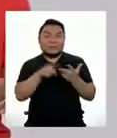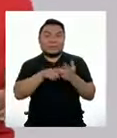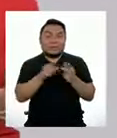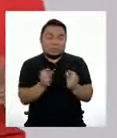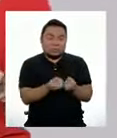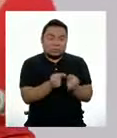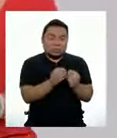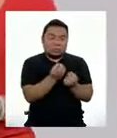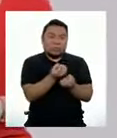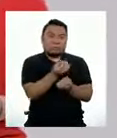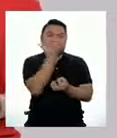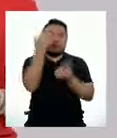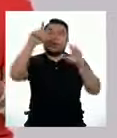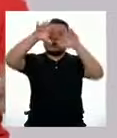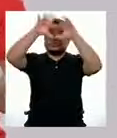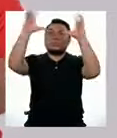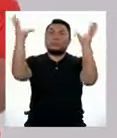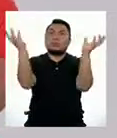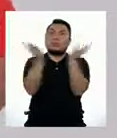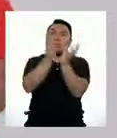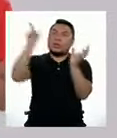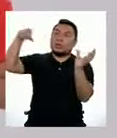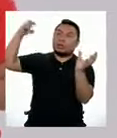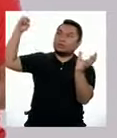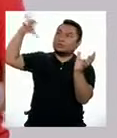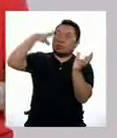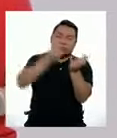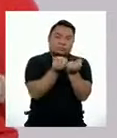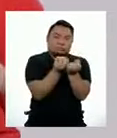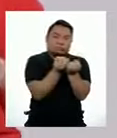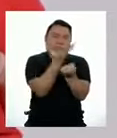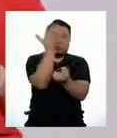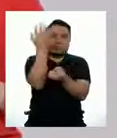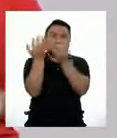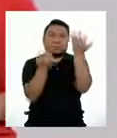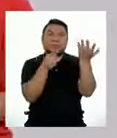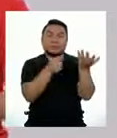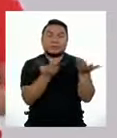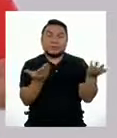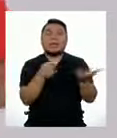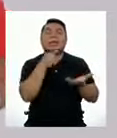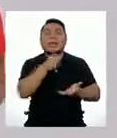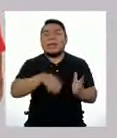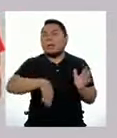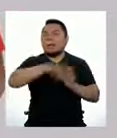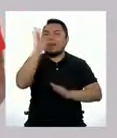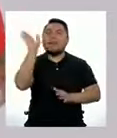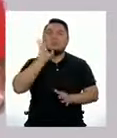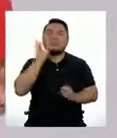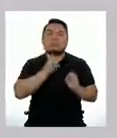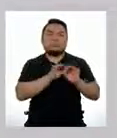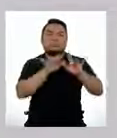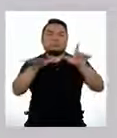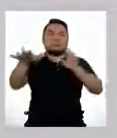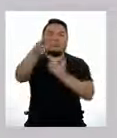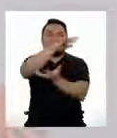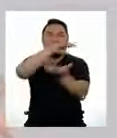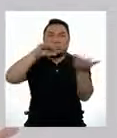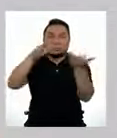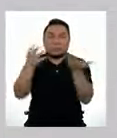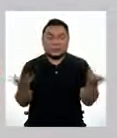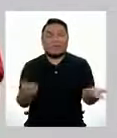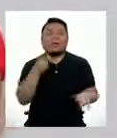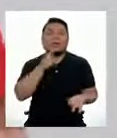de los gases de efecto invernadero, conocidos con las siglas GEI, son la mayor causa de la contaminación del aire, lo